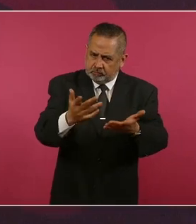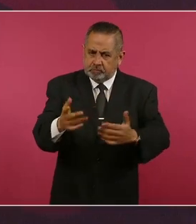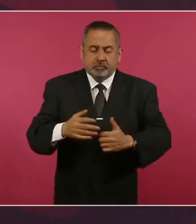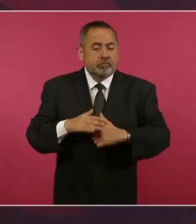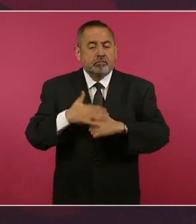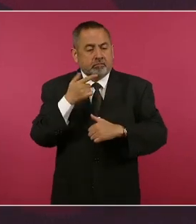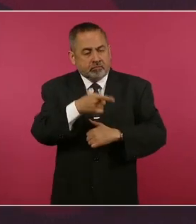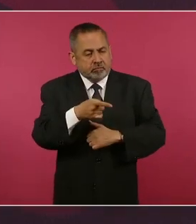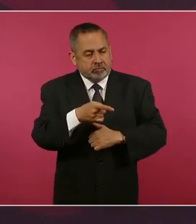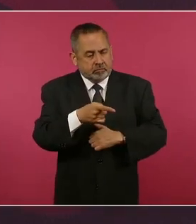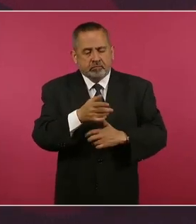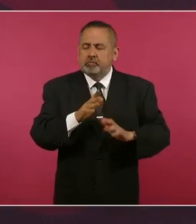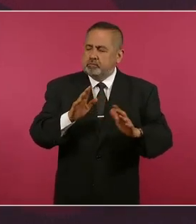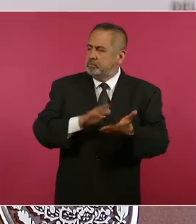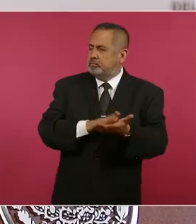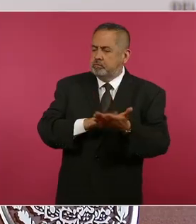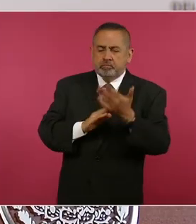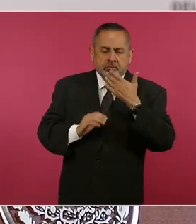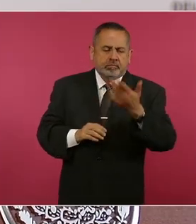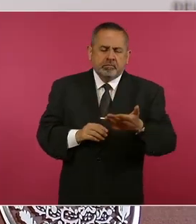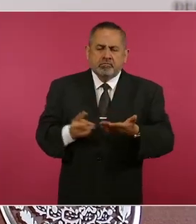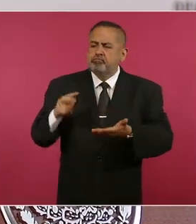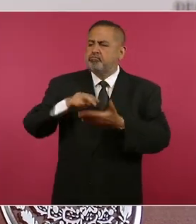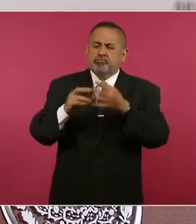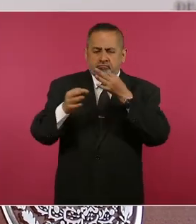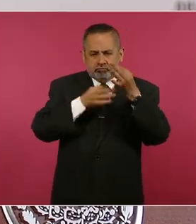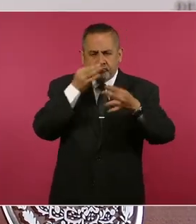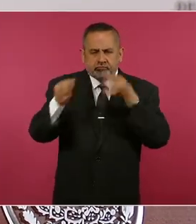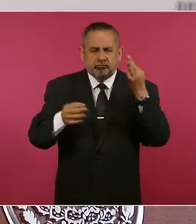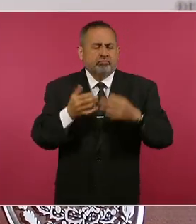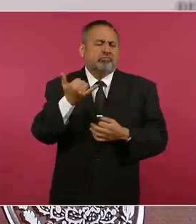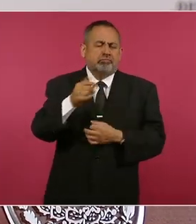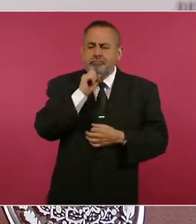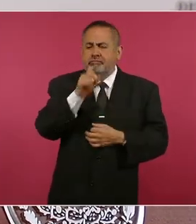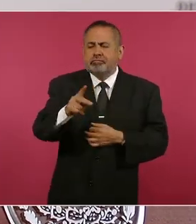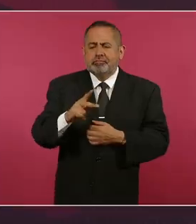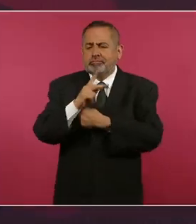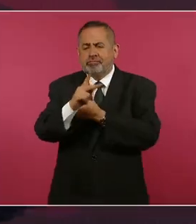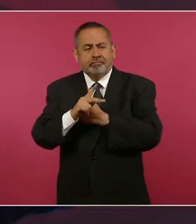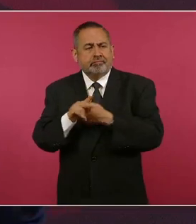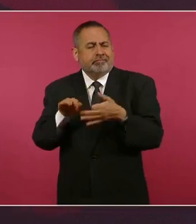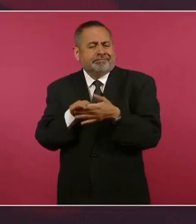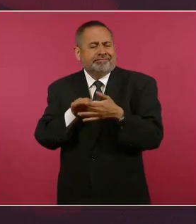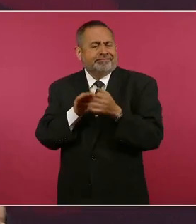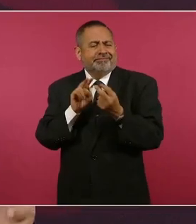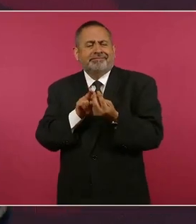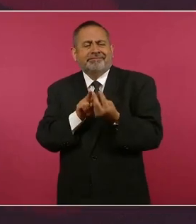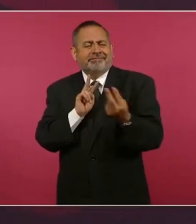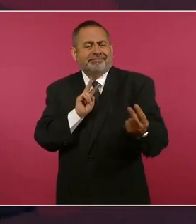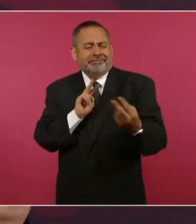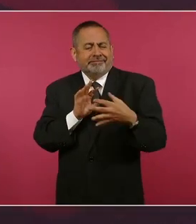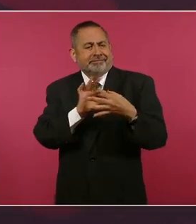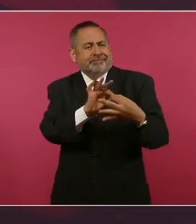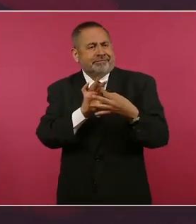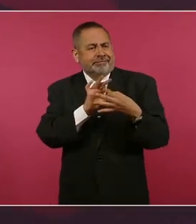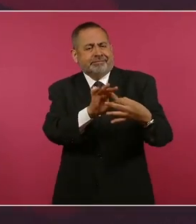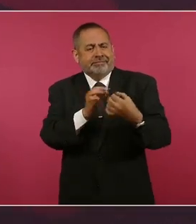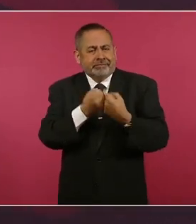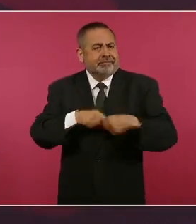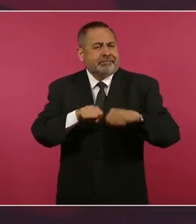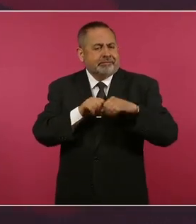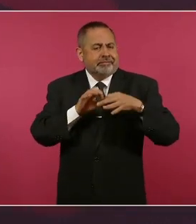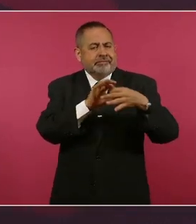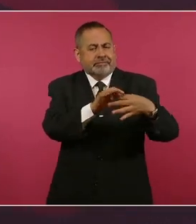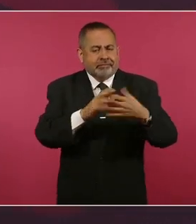porque lo ameritaba. Porque más somos pueblos vecinos, hermanos, socios,